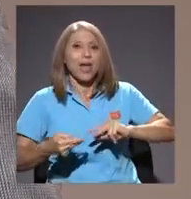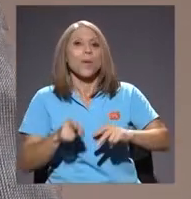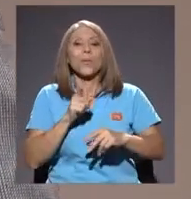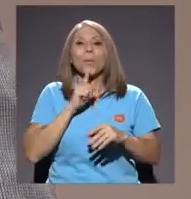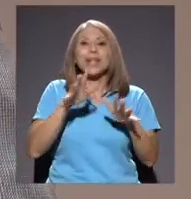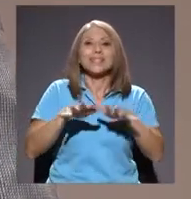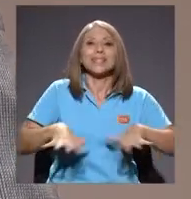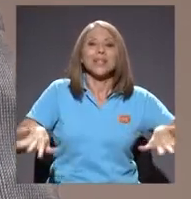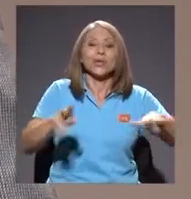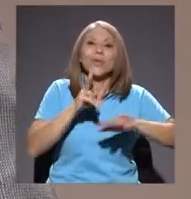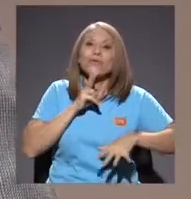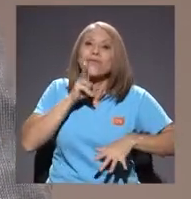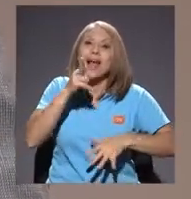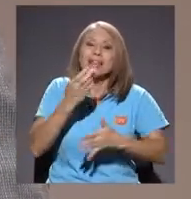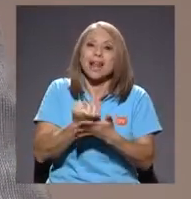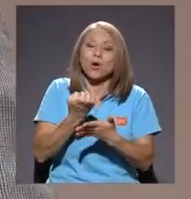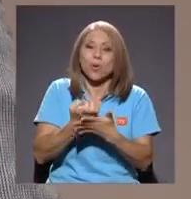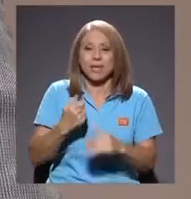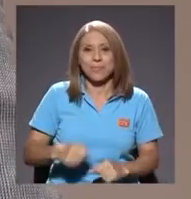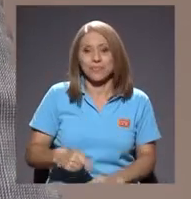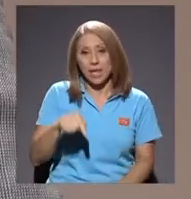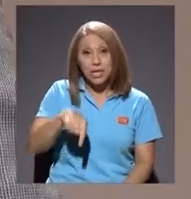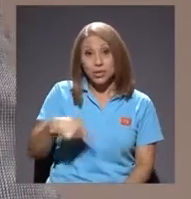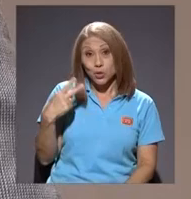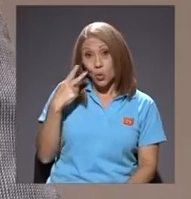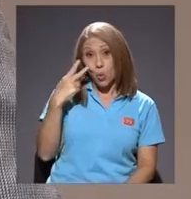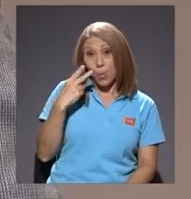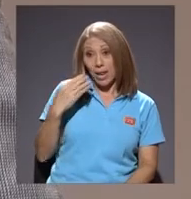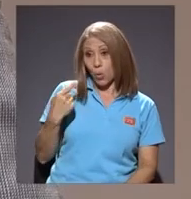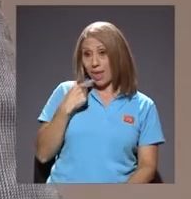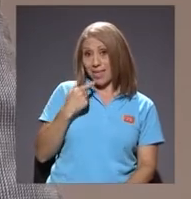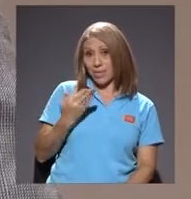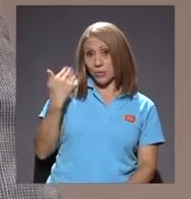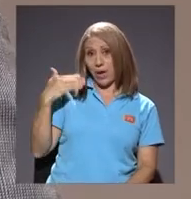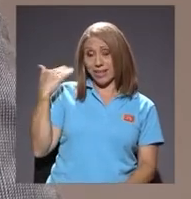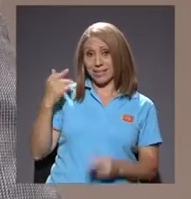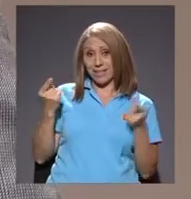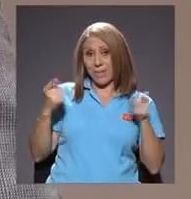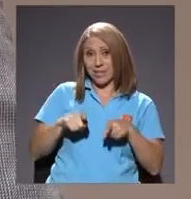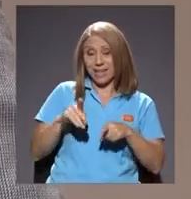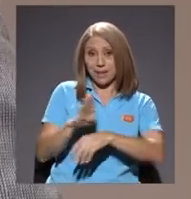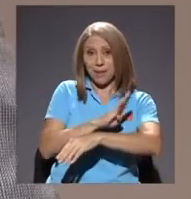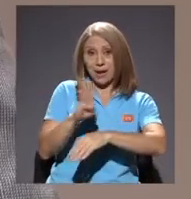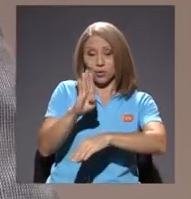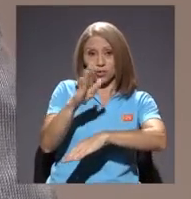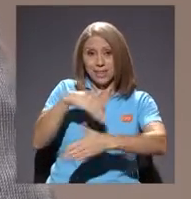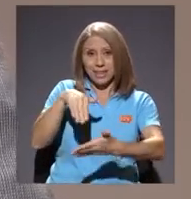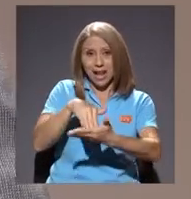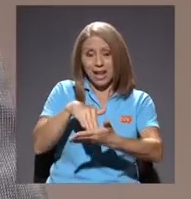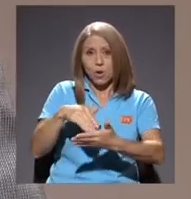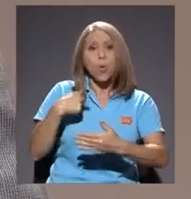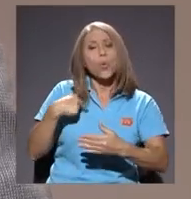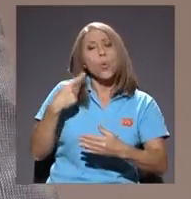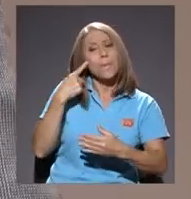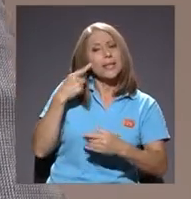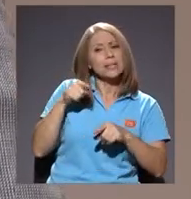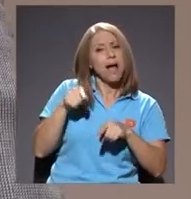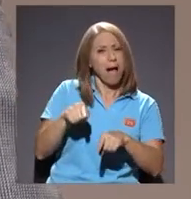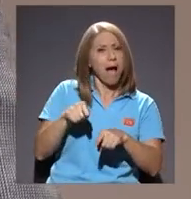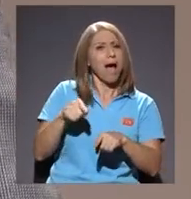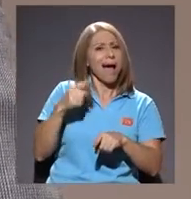ese sector de la economía si no se pone a ver las proyecciones del banco central que uno podría pensar que son predicciones optimistas